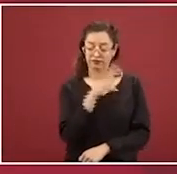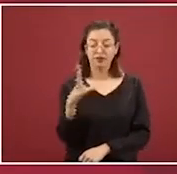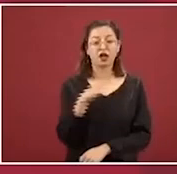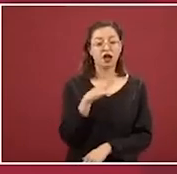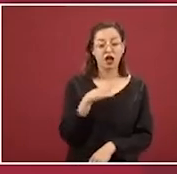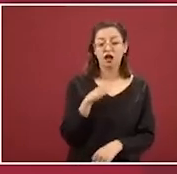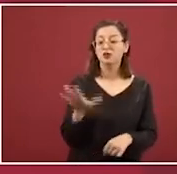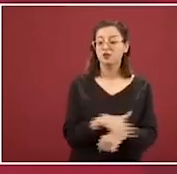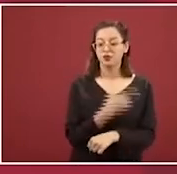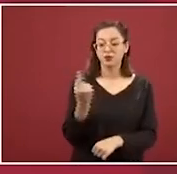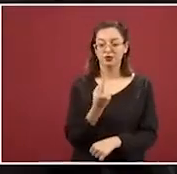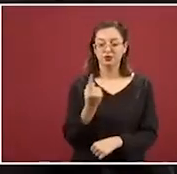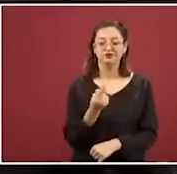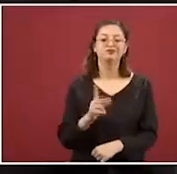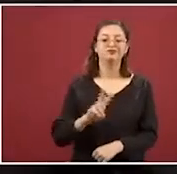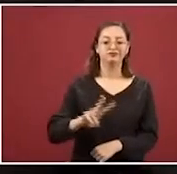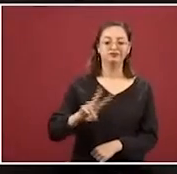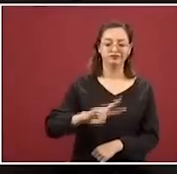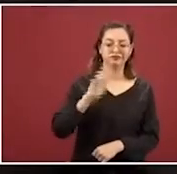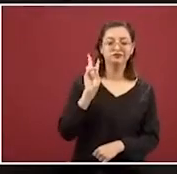porque en efecto